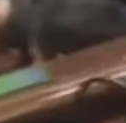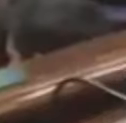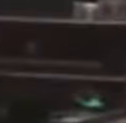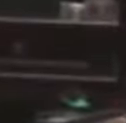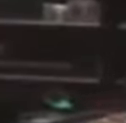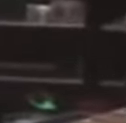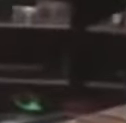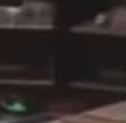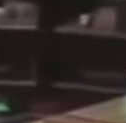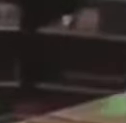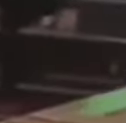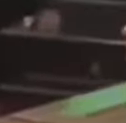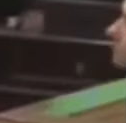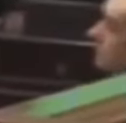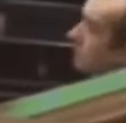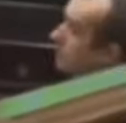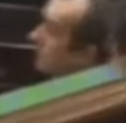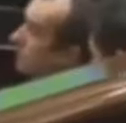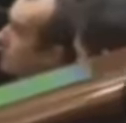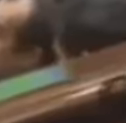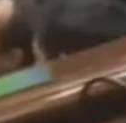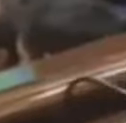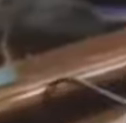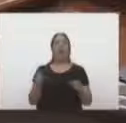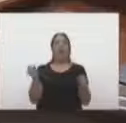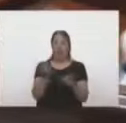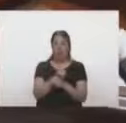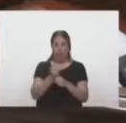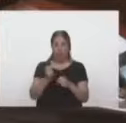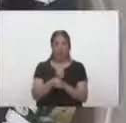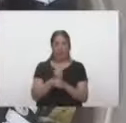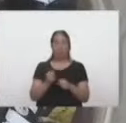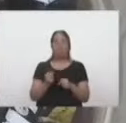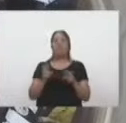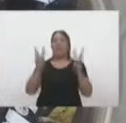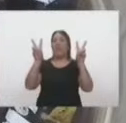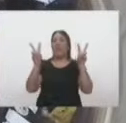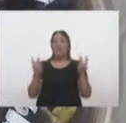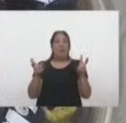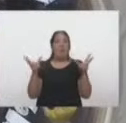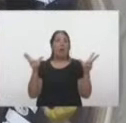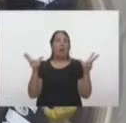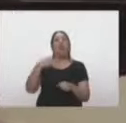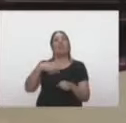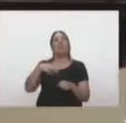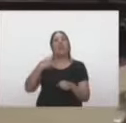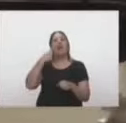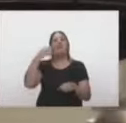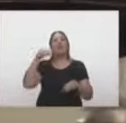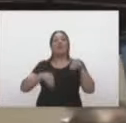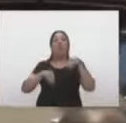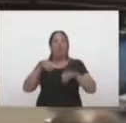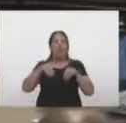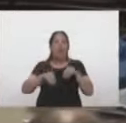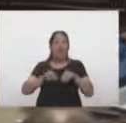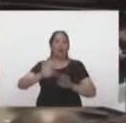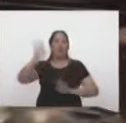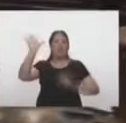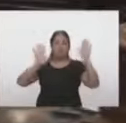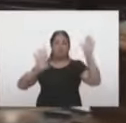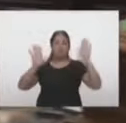porque empezó toda esta especie de titanes en el ring, donde sí. De golpe se subieron todos al ring y se empezaron a pegar entre